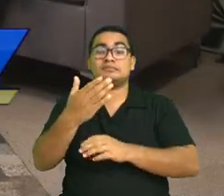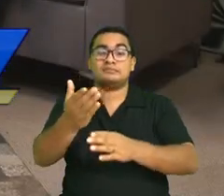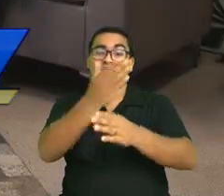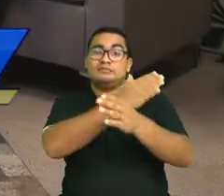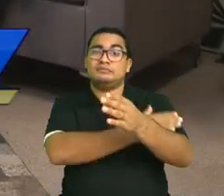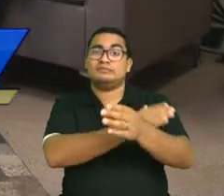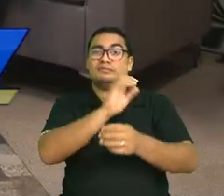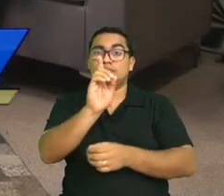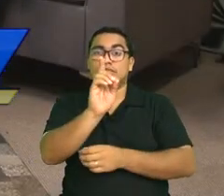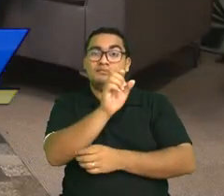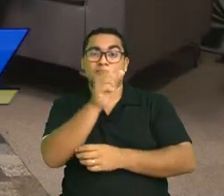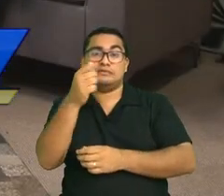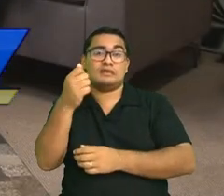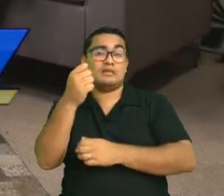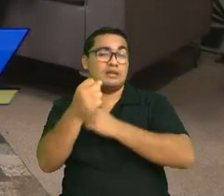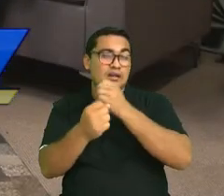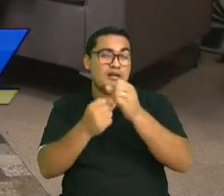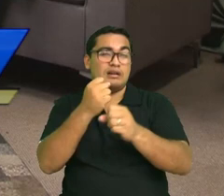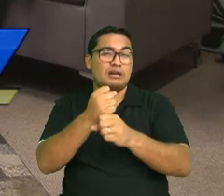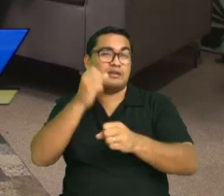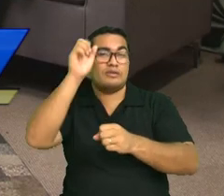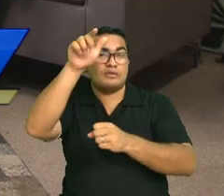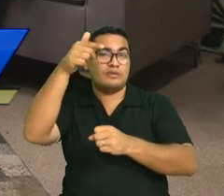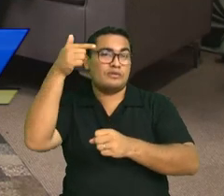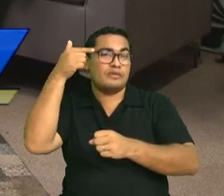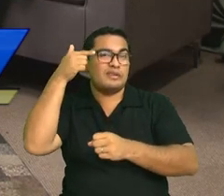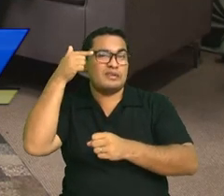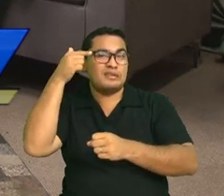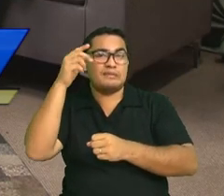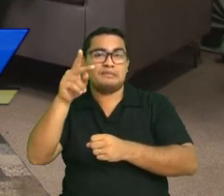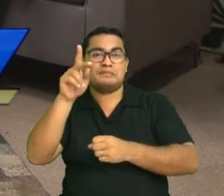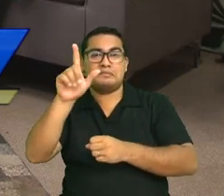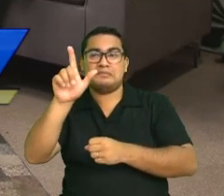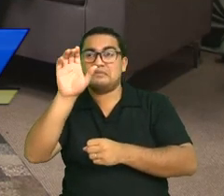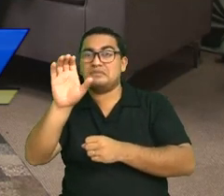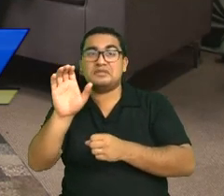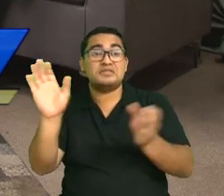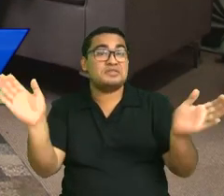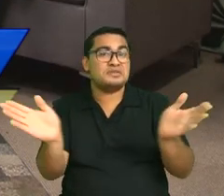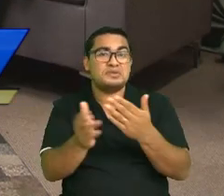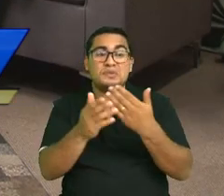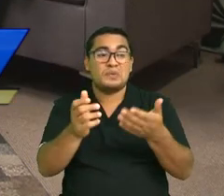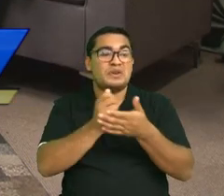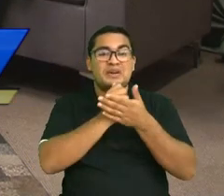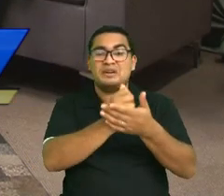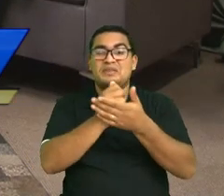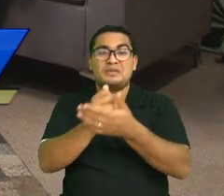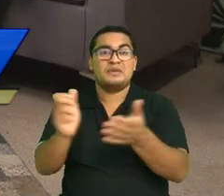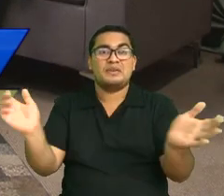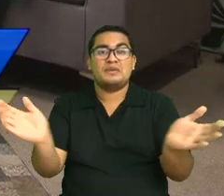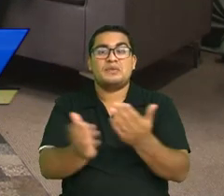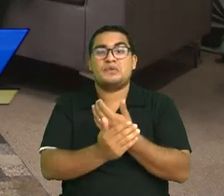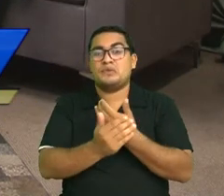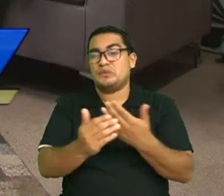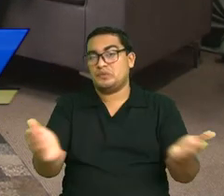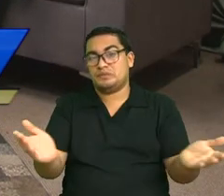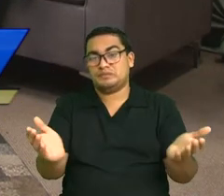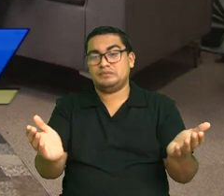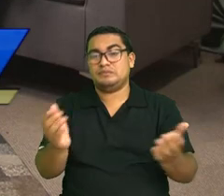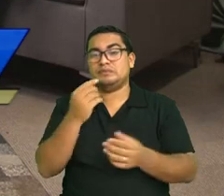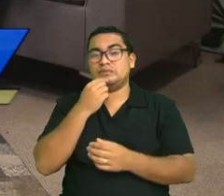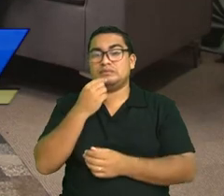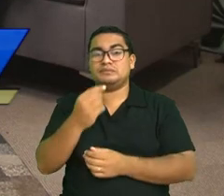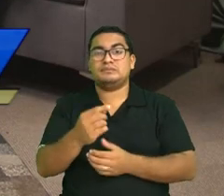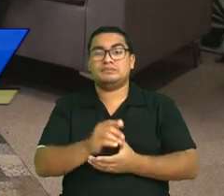16 años, ¿no?, muchas leyes que dormían el sueño de los justos y que se aprobaban solamente, pues, como decimos en nicaragüense, para salir